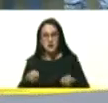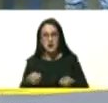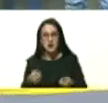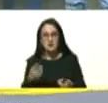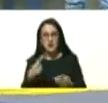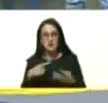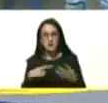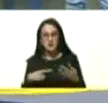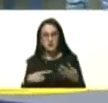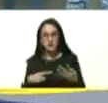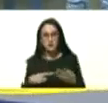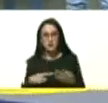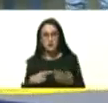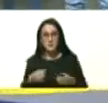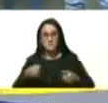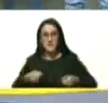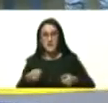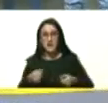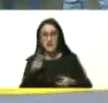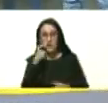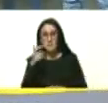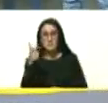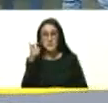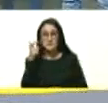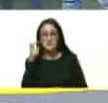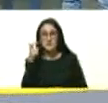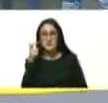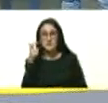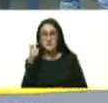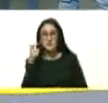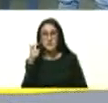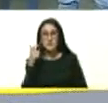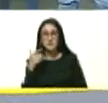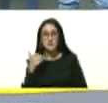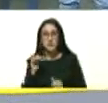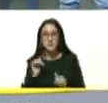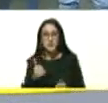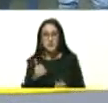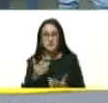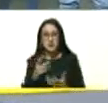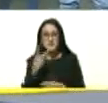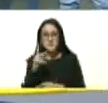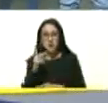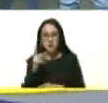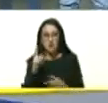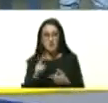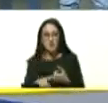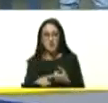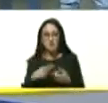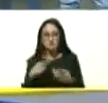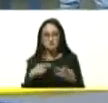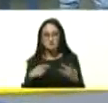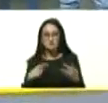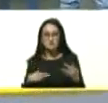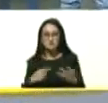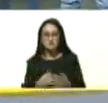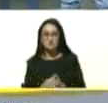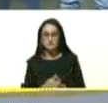abastos, los mercaditos campesinos que se arman en las parroquias, etcétera,